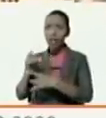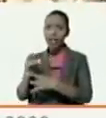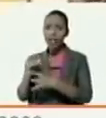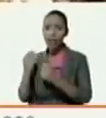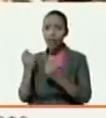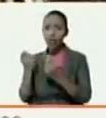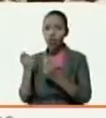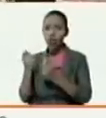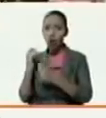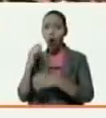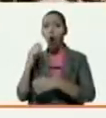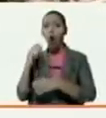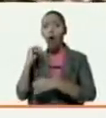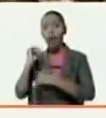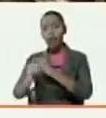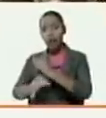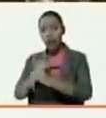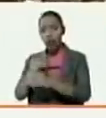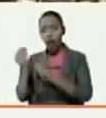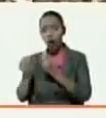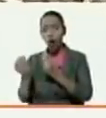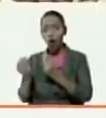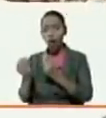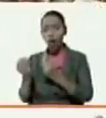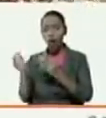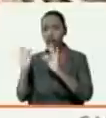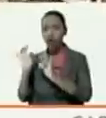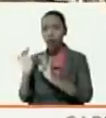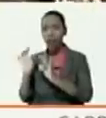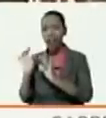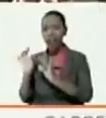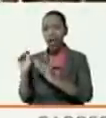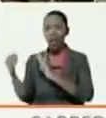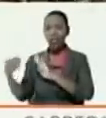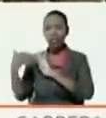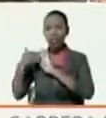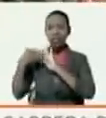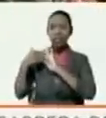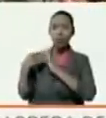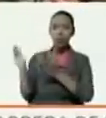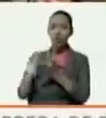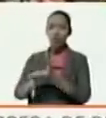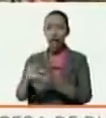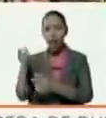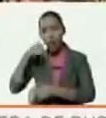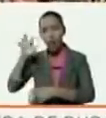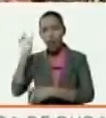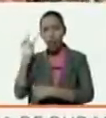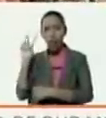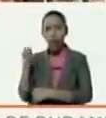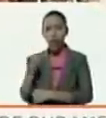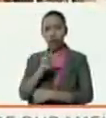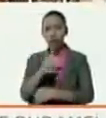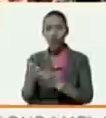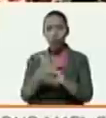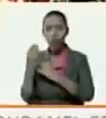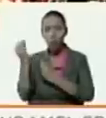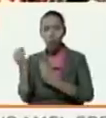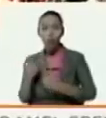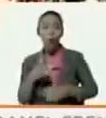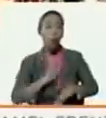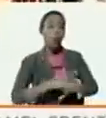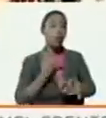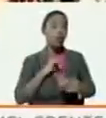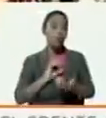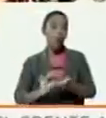Monetario Internacional, pero además las medidas coercitivas unilaterales impuestas al pueblo venezolano. Bueno, porque nosotros echamos al Fondo